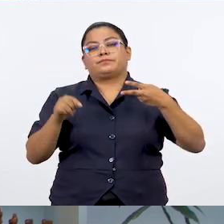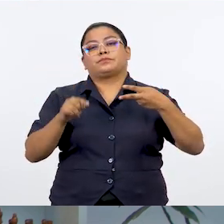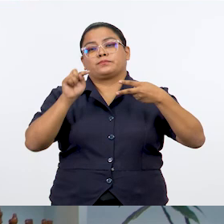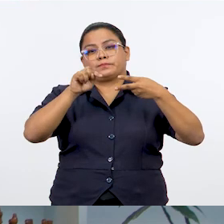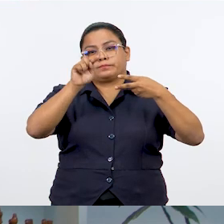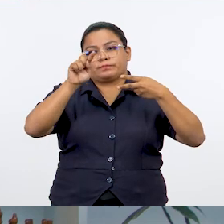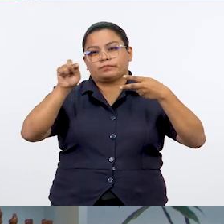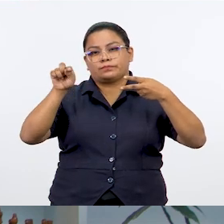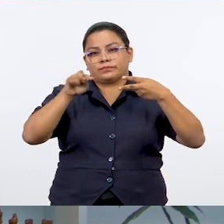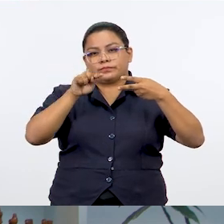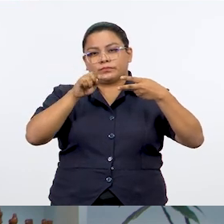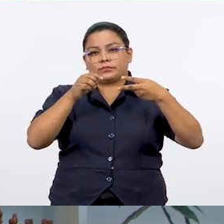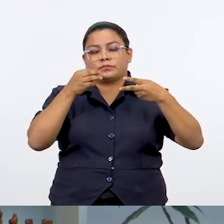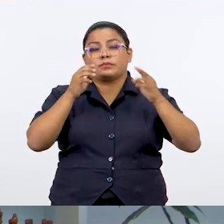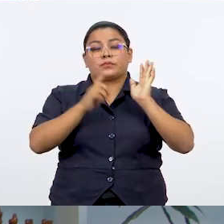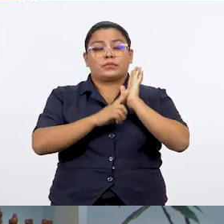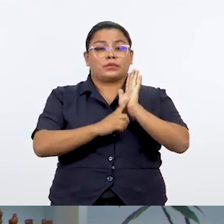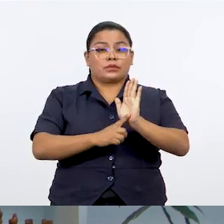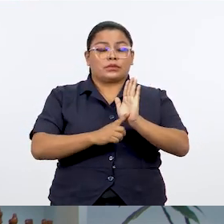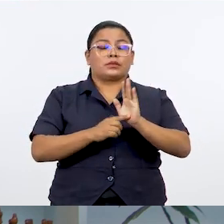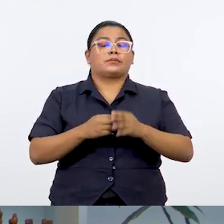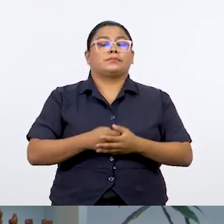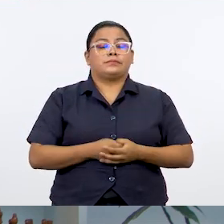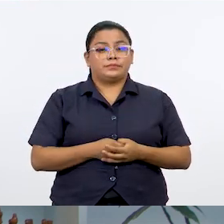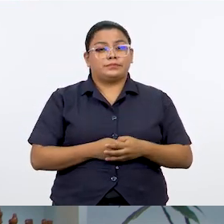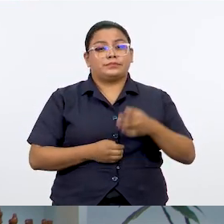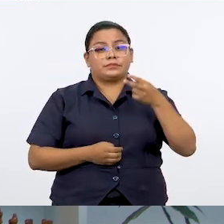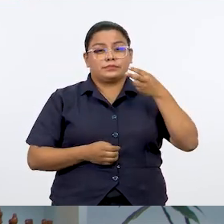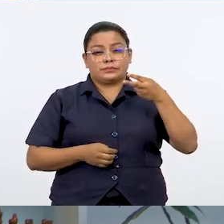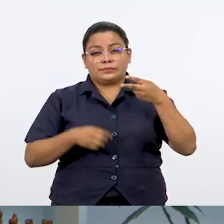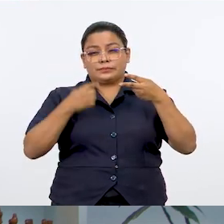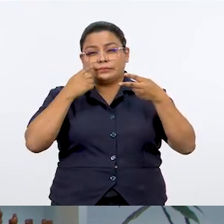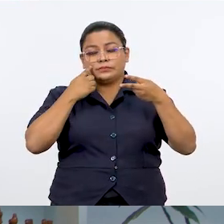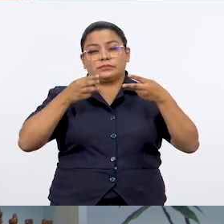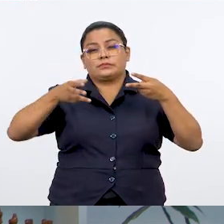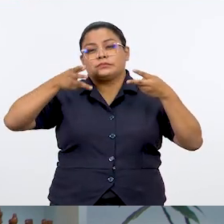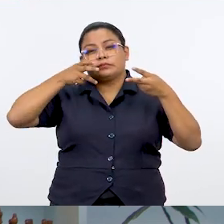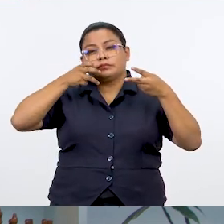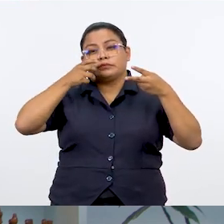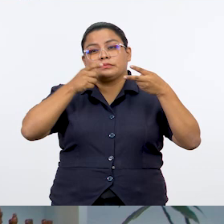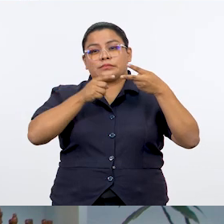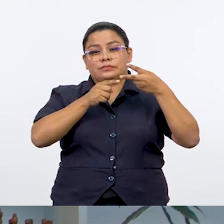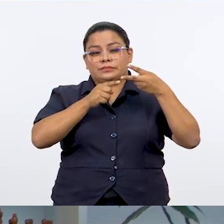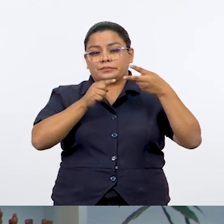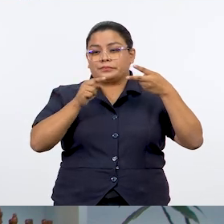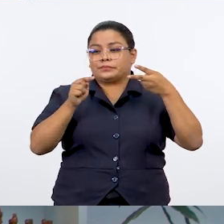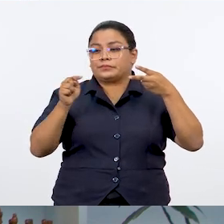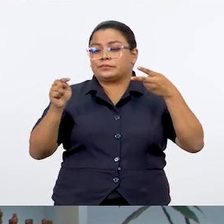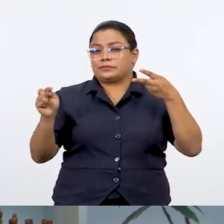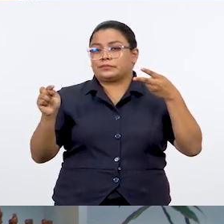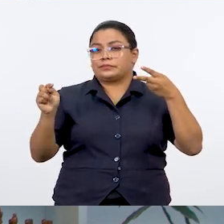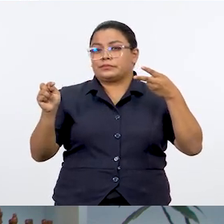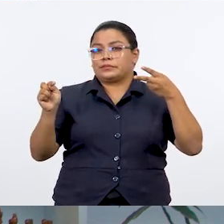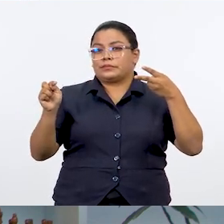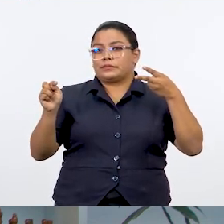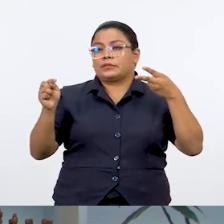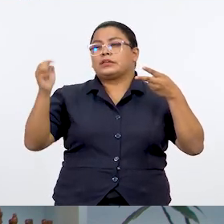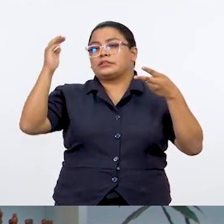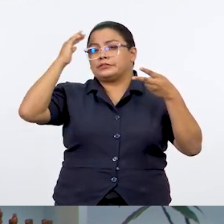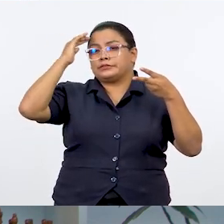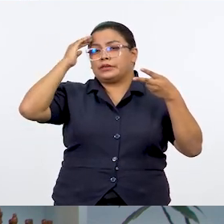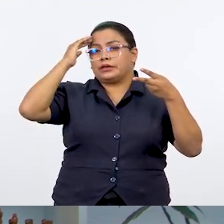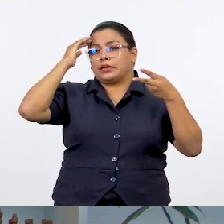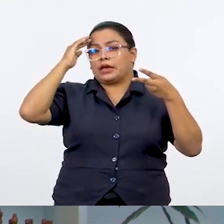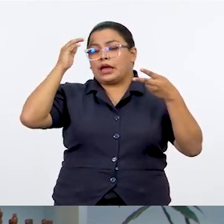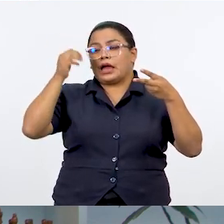Y eso nos va a representar el valor. Ahora, podemos observar entonces que intuitivamente descubrimos que